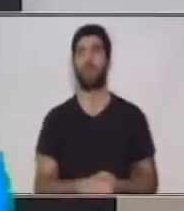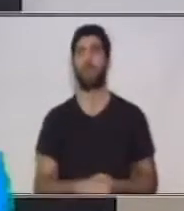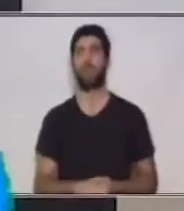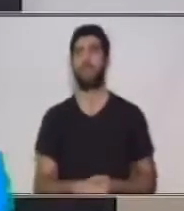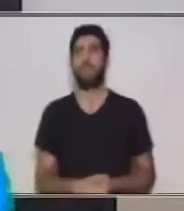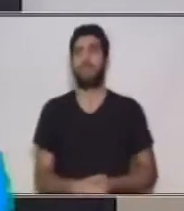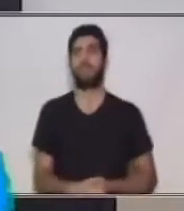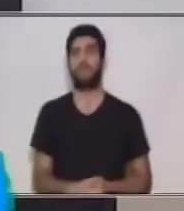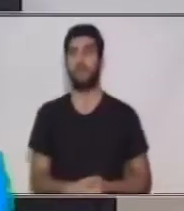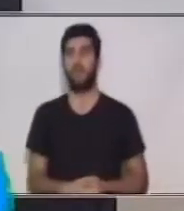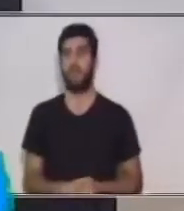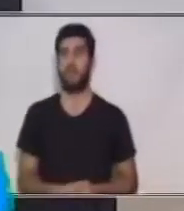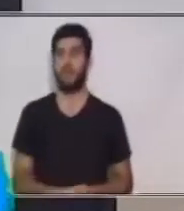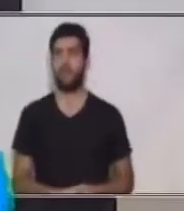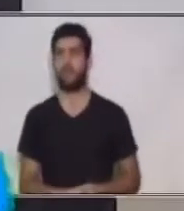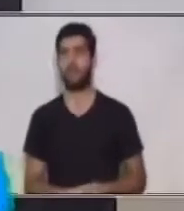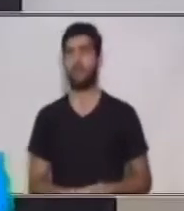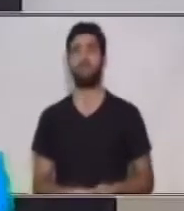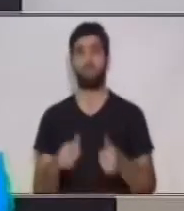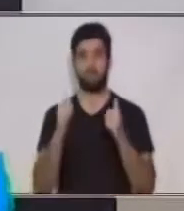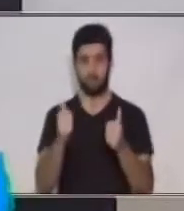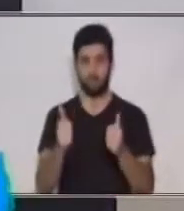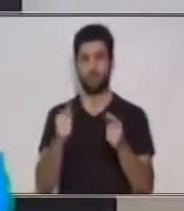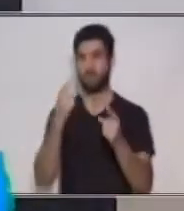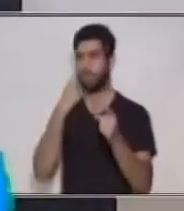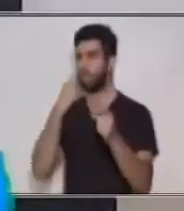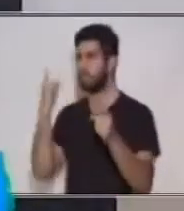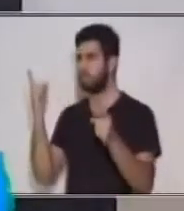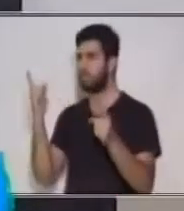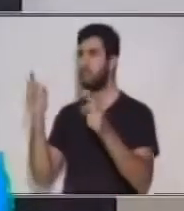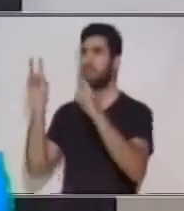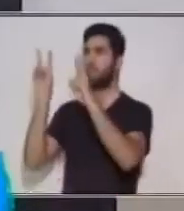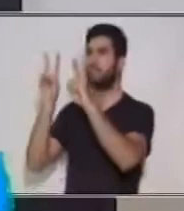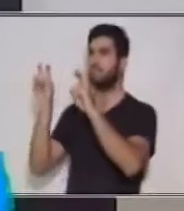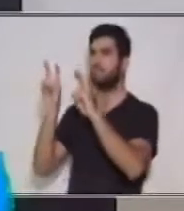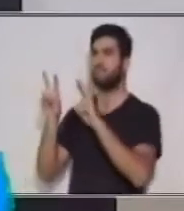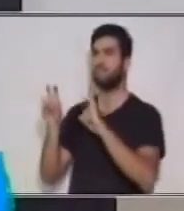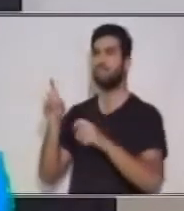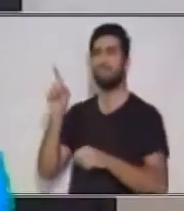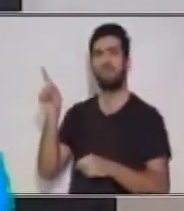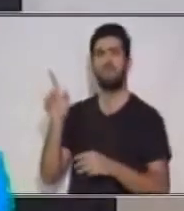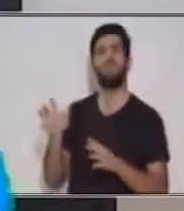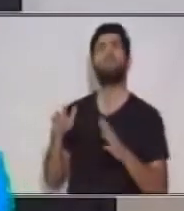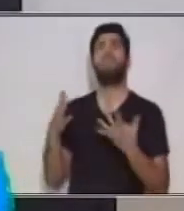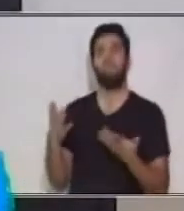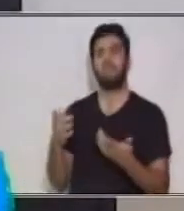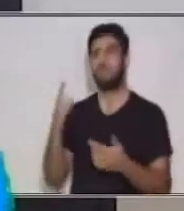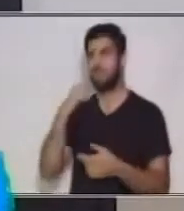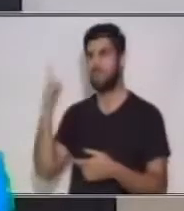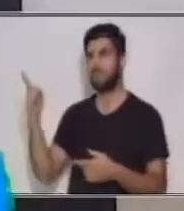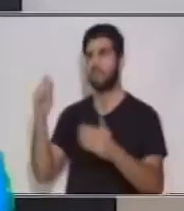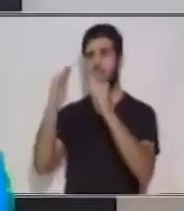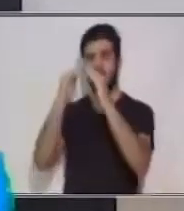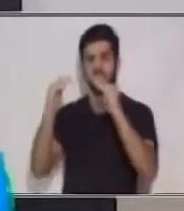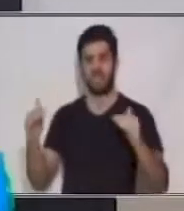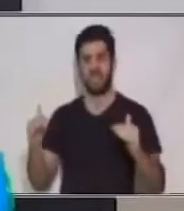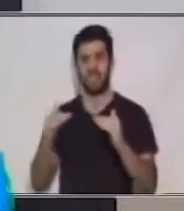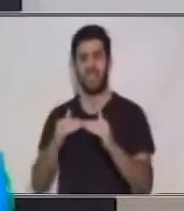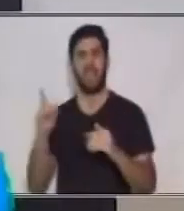Entonces, primero quiero que analicemos juntos, ¿de acuerdo? Este triángulo, ¿qué tipo de triángulo crees